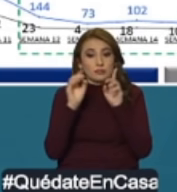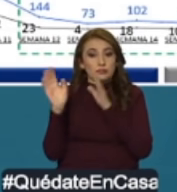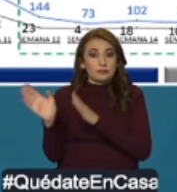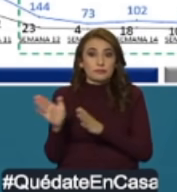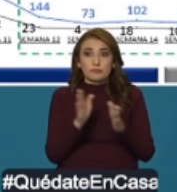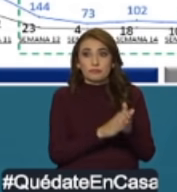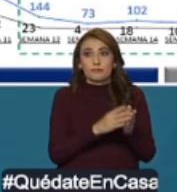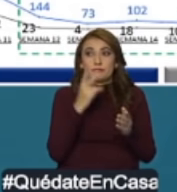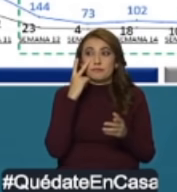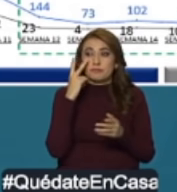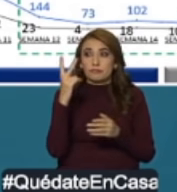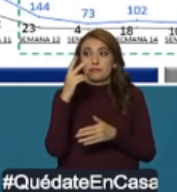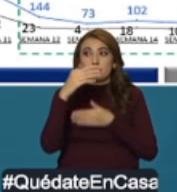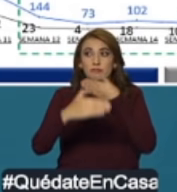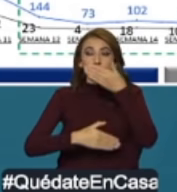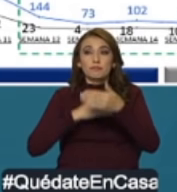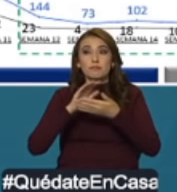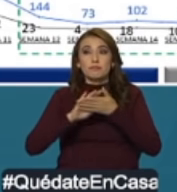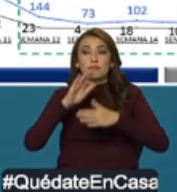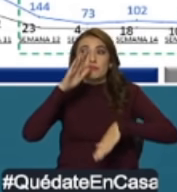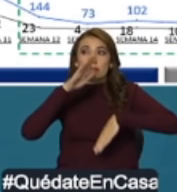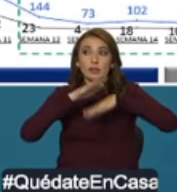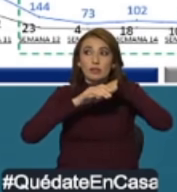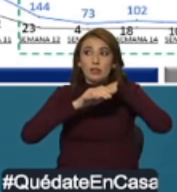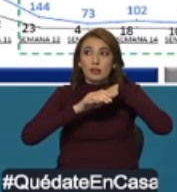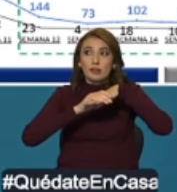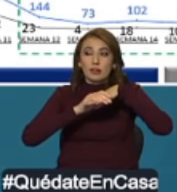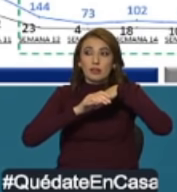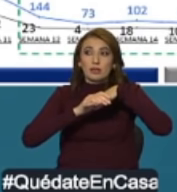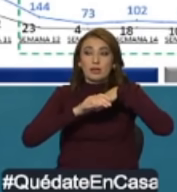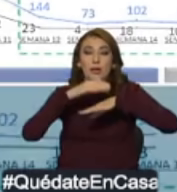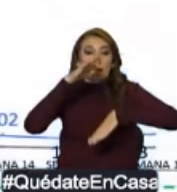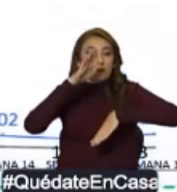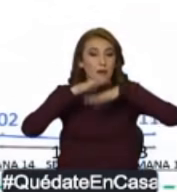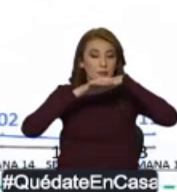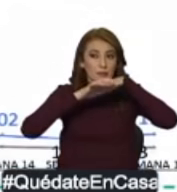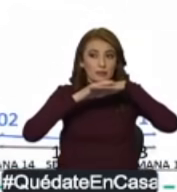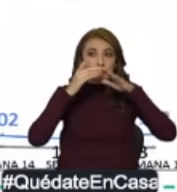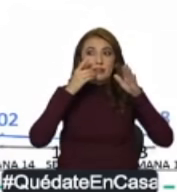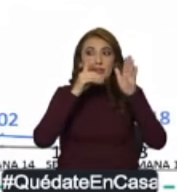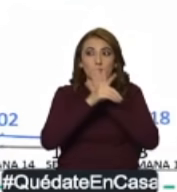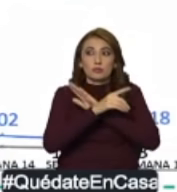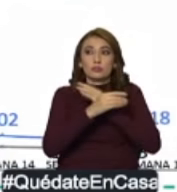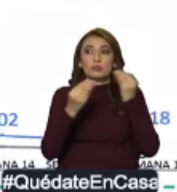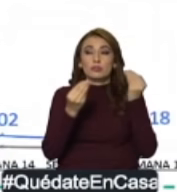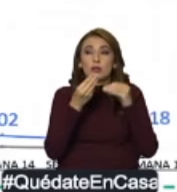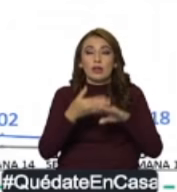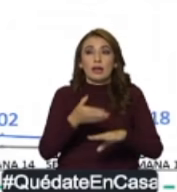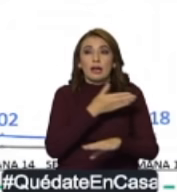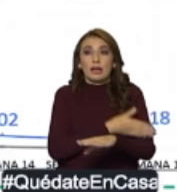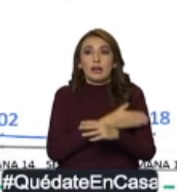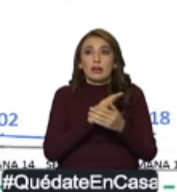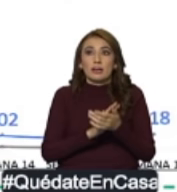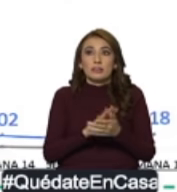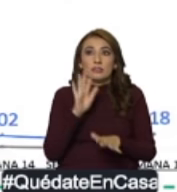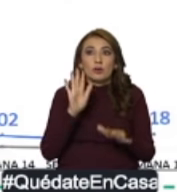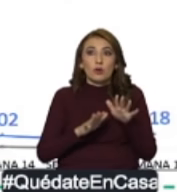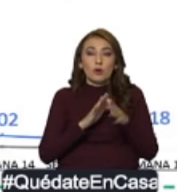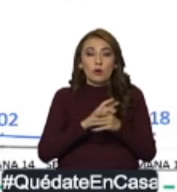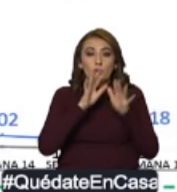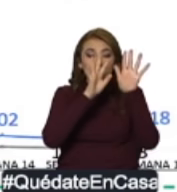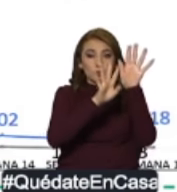lo miramos, vemos que la mayor demanda y la mayor denuncia se hace a través de, o se hacía a través del